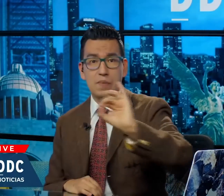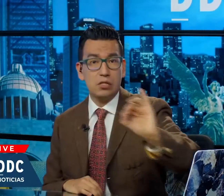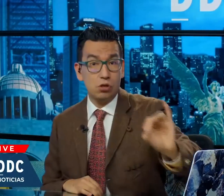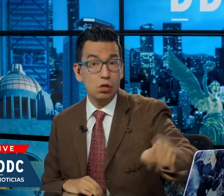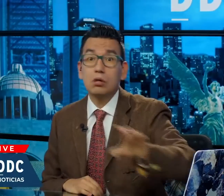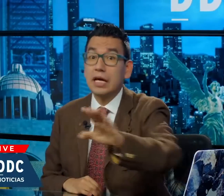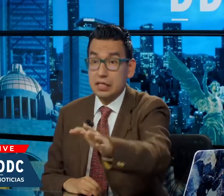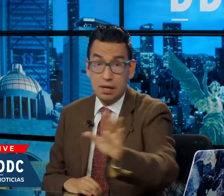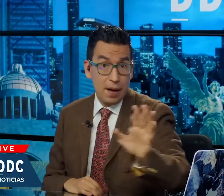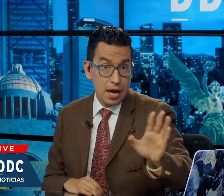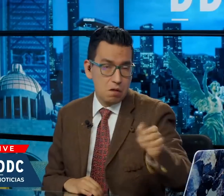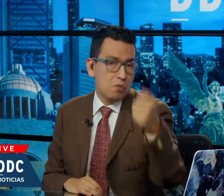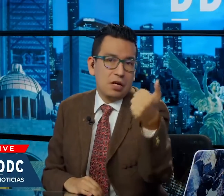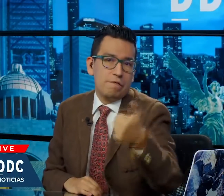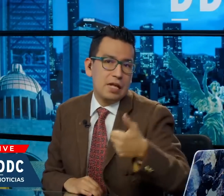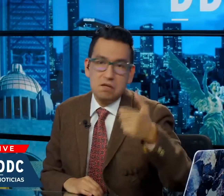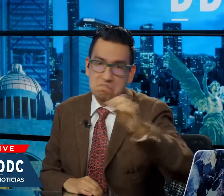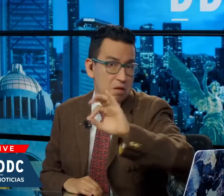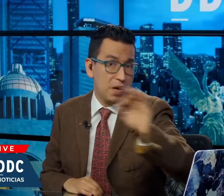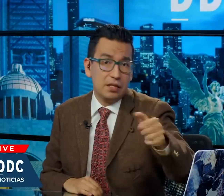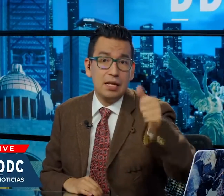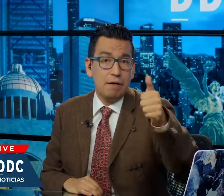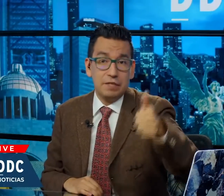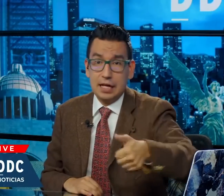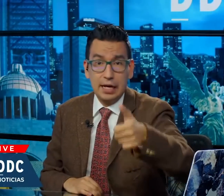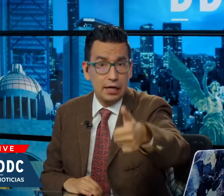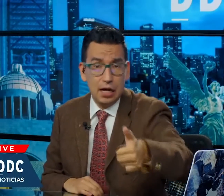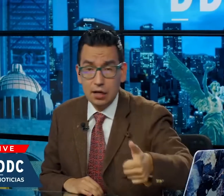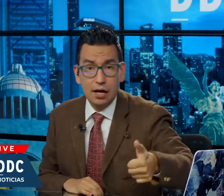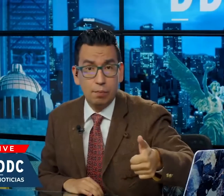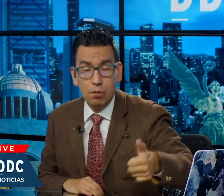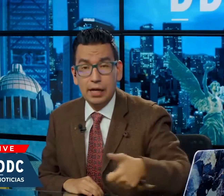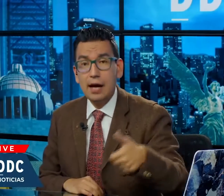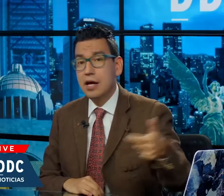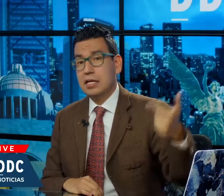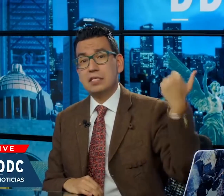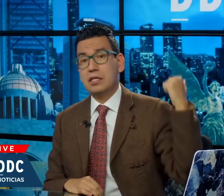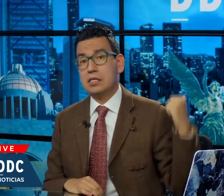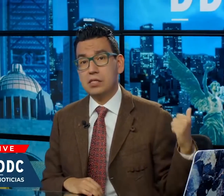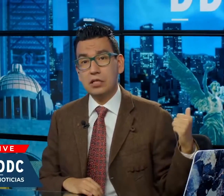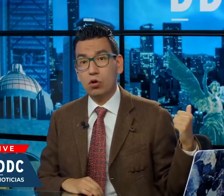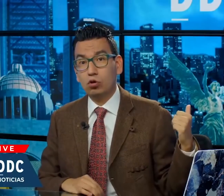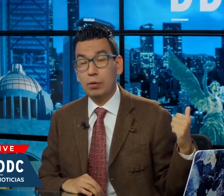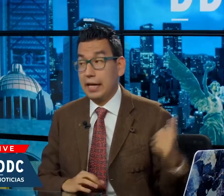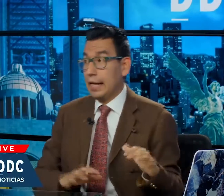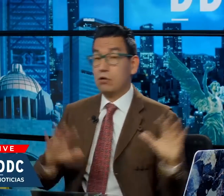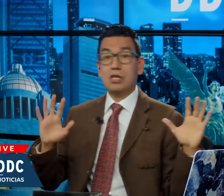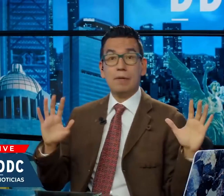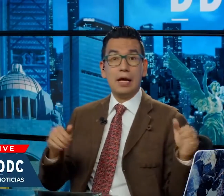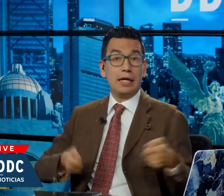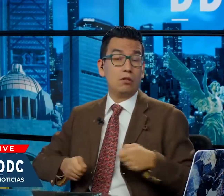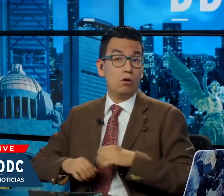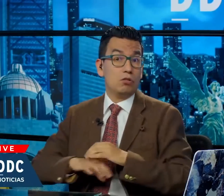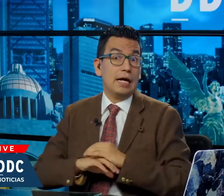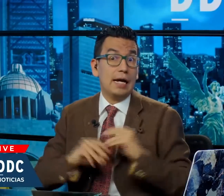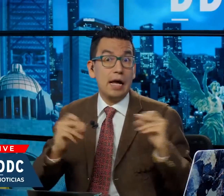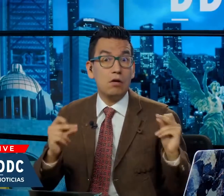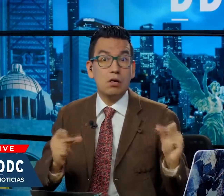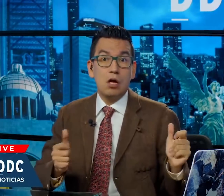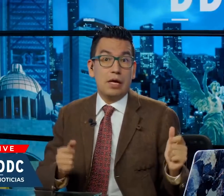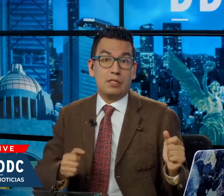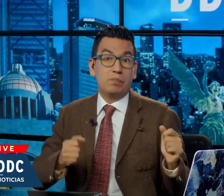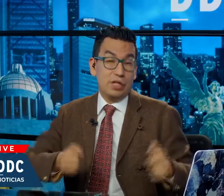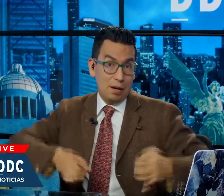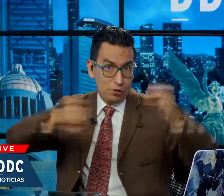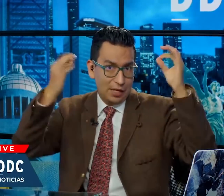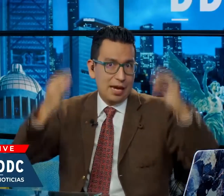hay orden de aprehensión, que se sepa, porque al final, de parte de la Fiscalía General de la República, desde 16 de octubre, que no sabían que todos los